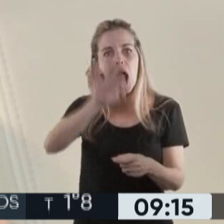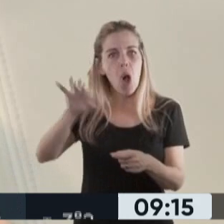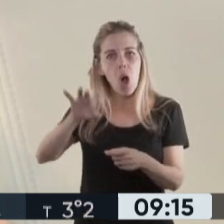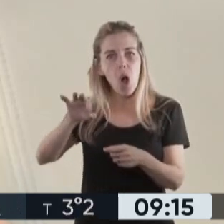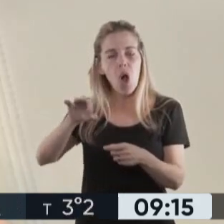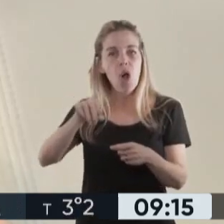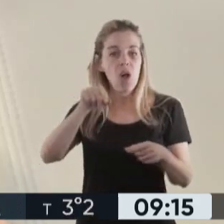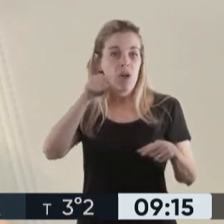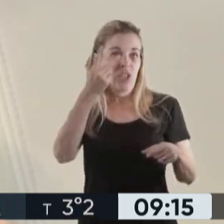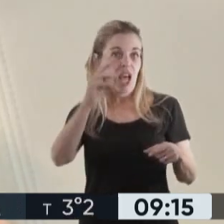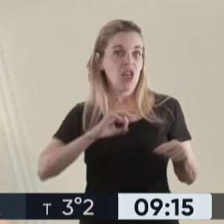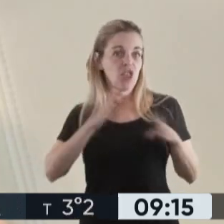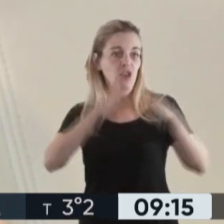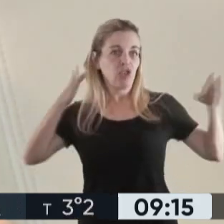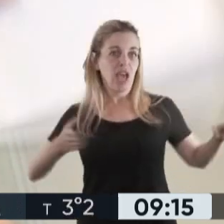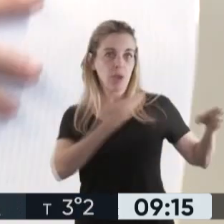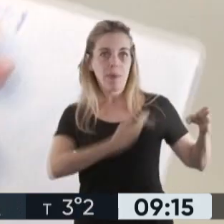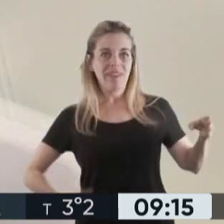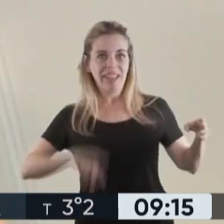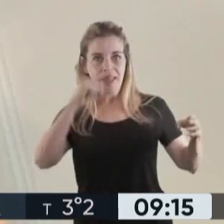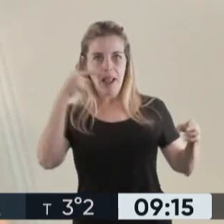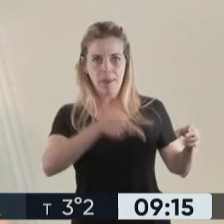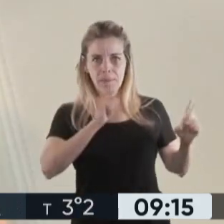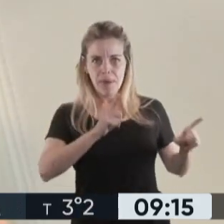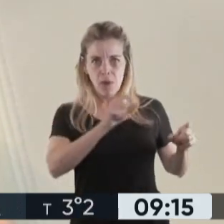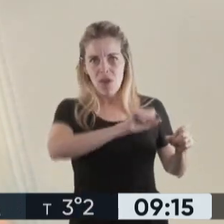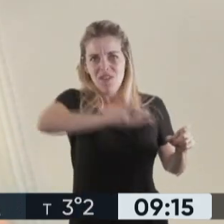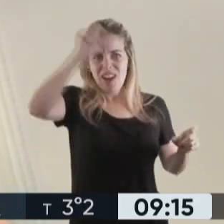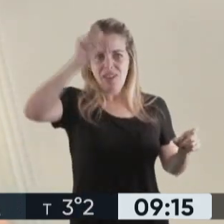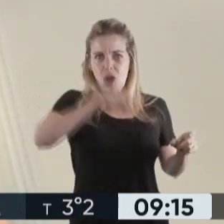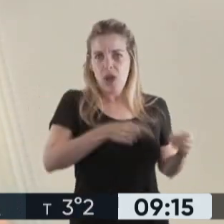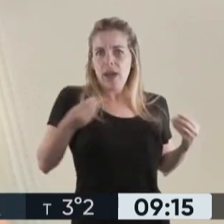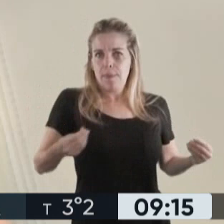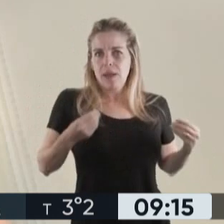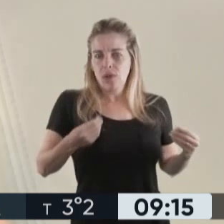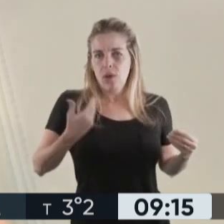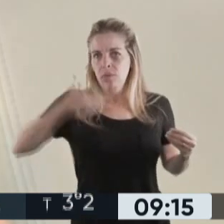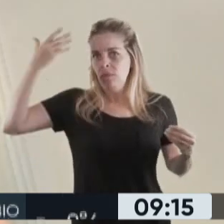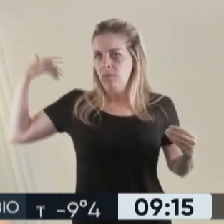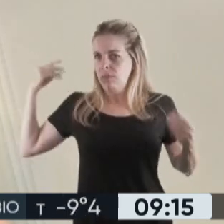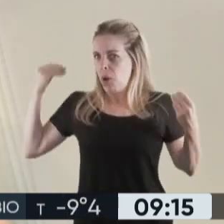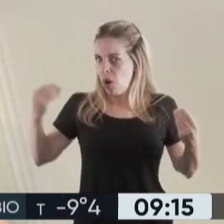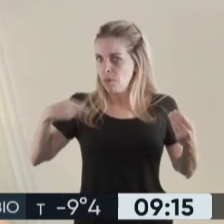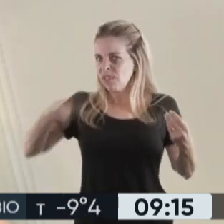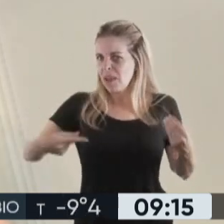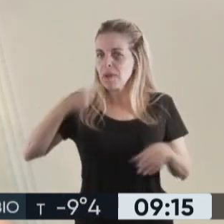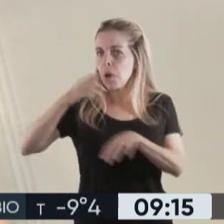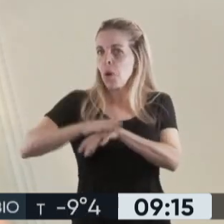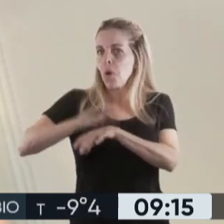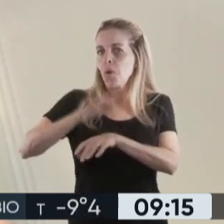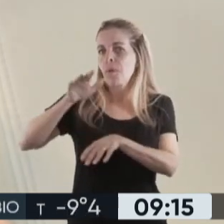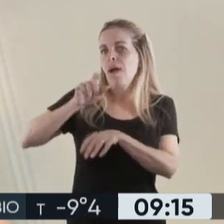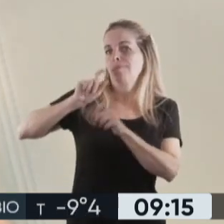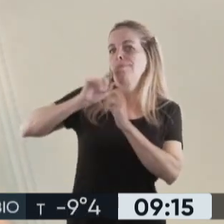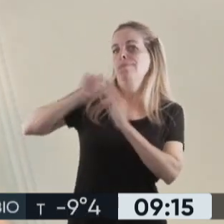en los dos años que llevan de gobierno? Sin hablar del anterior o de la guerra. ¿La culpa la tiene toda la guerra? ¿Y la política económica